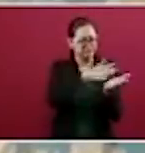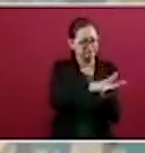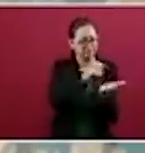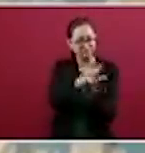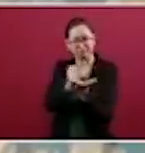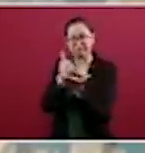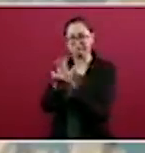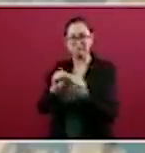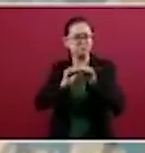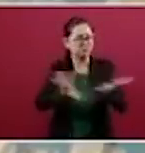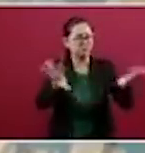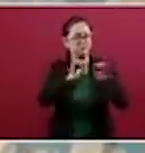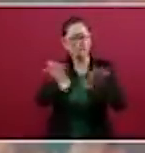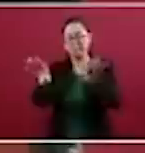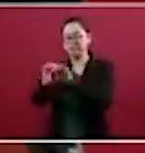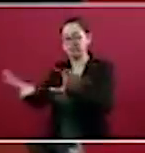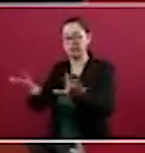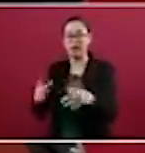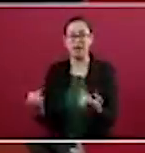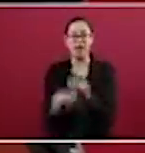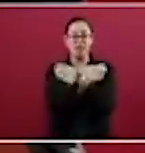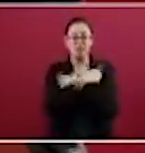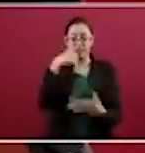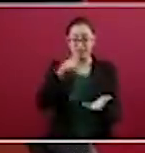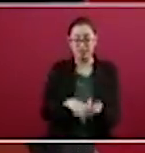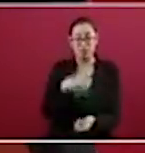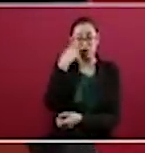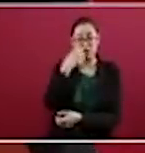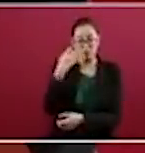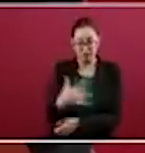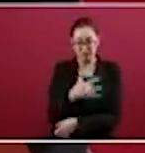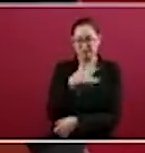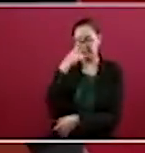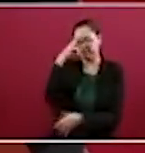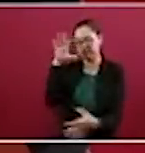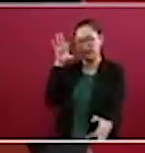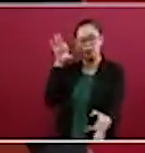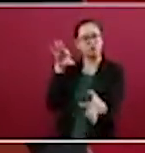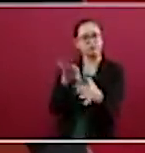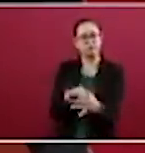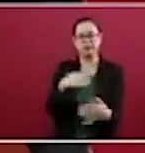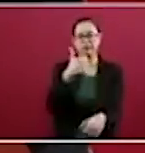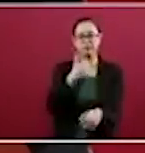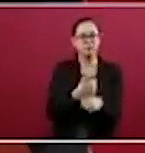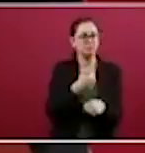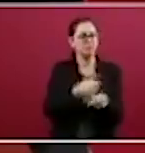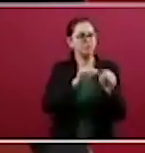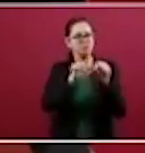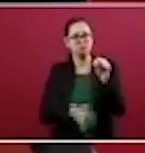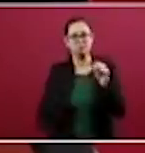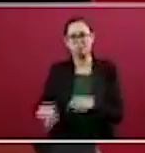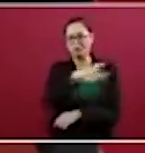volvió punto de partida y referencia obligada en la educación escolar y sentimental de los alumnos de primaria de todo el